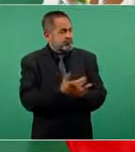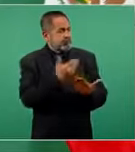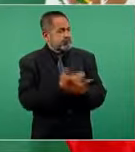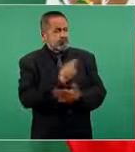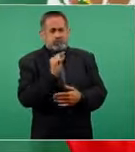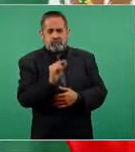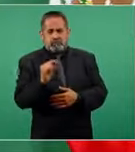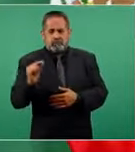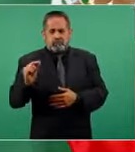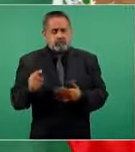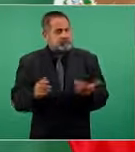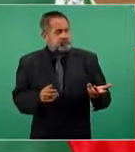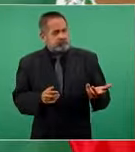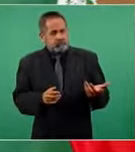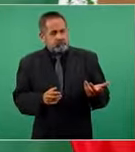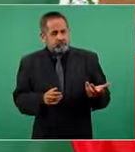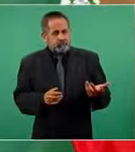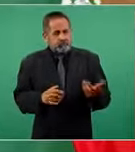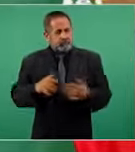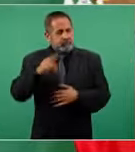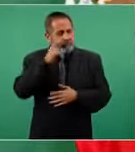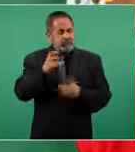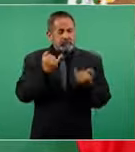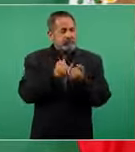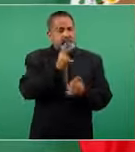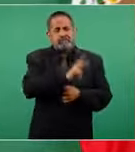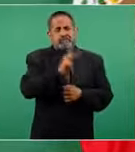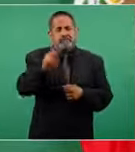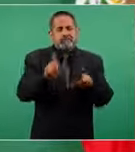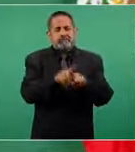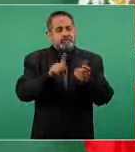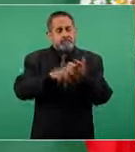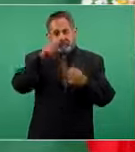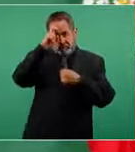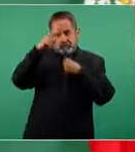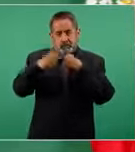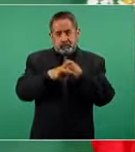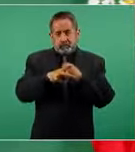Es un fenómeno muy parecido al de Europa.